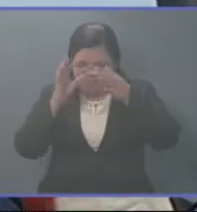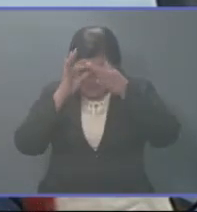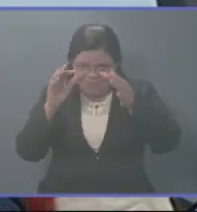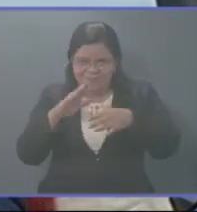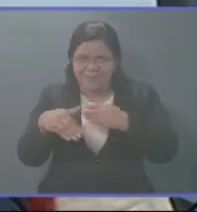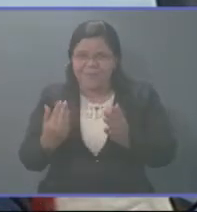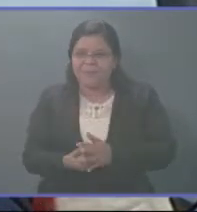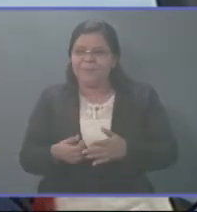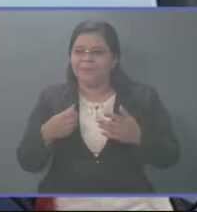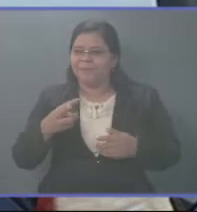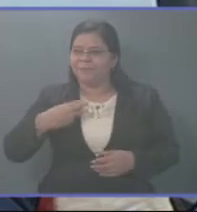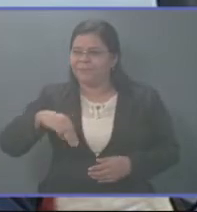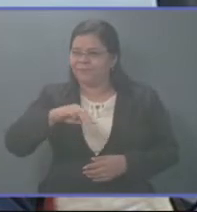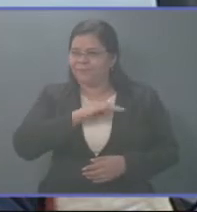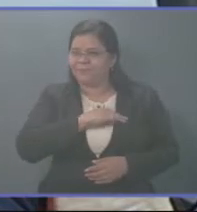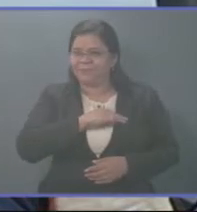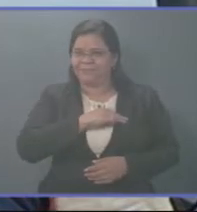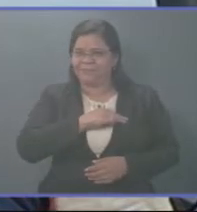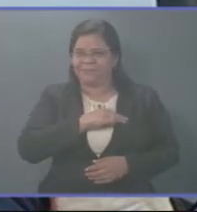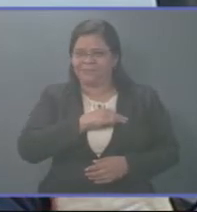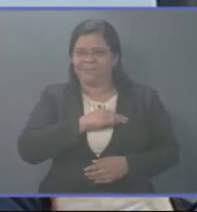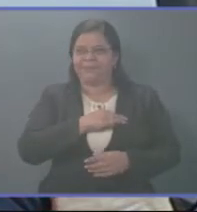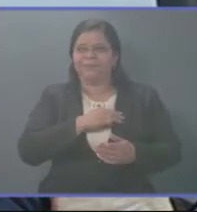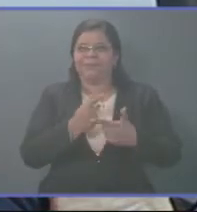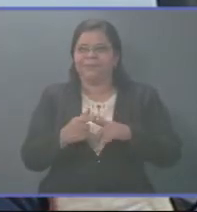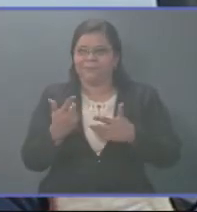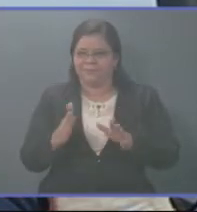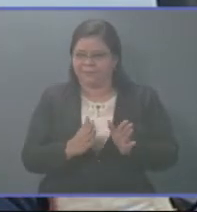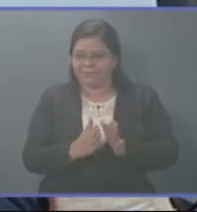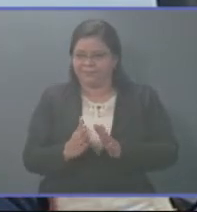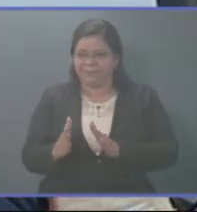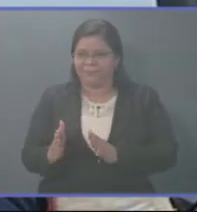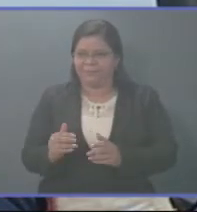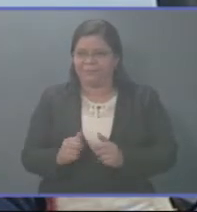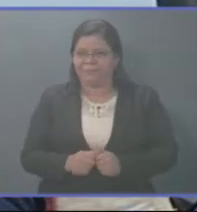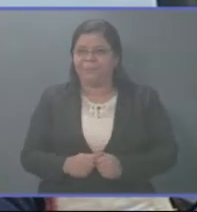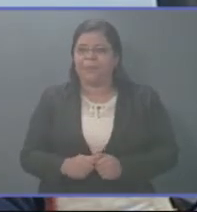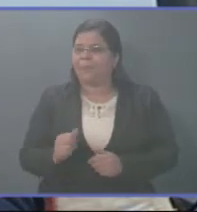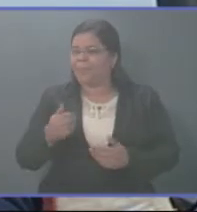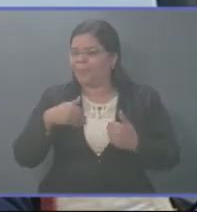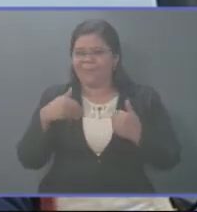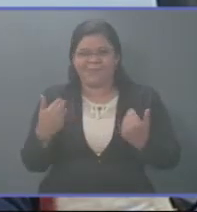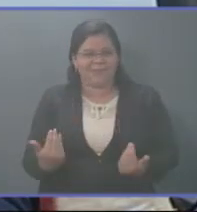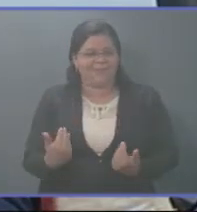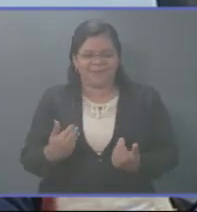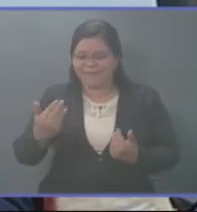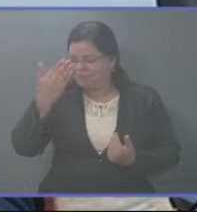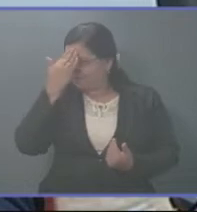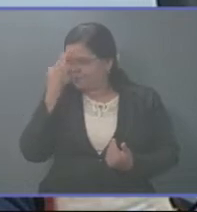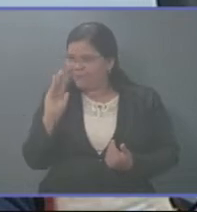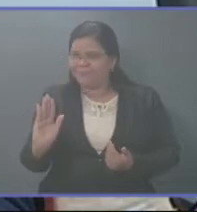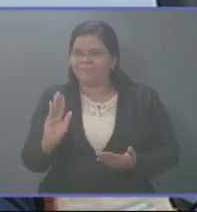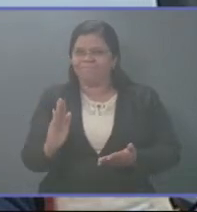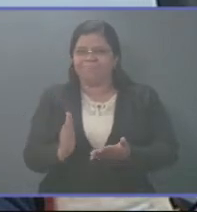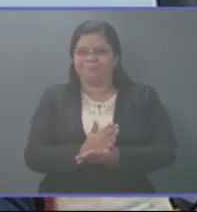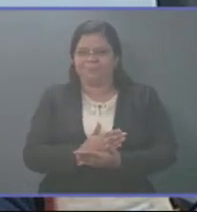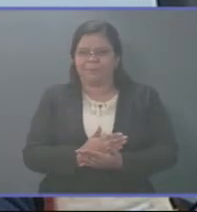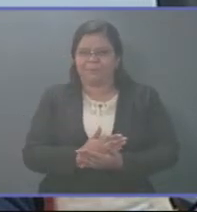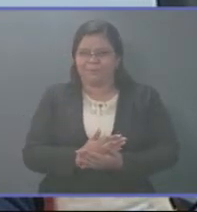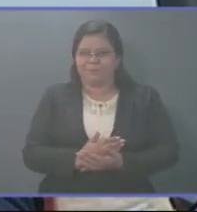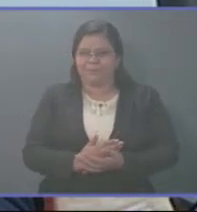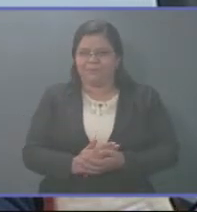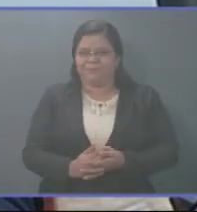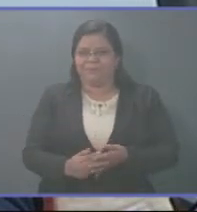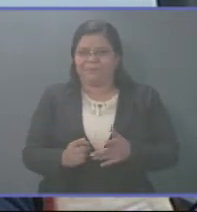Educación, que hasta la fecha, en un plan fallido que no tienen, que no han sabido ejecutar, no saben ni qué hacer